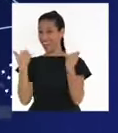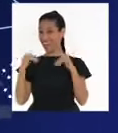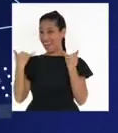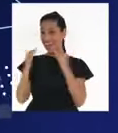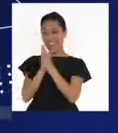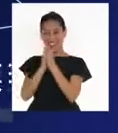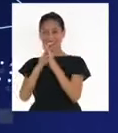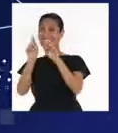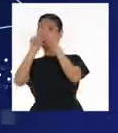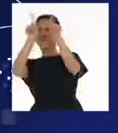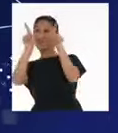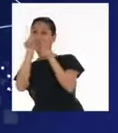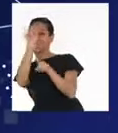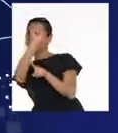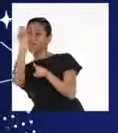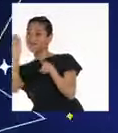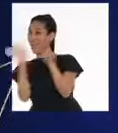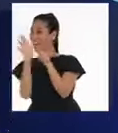¡Completamos la tabla!